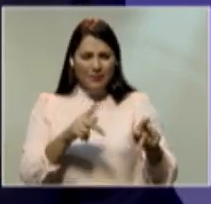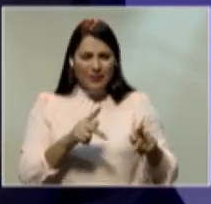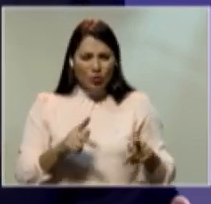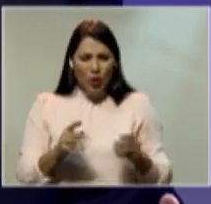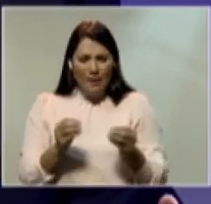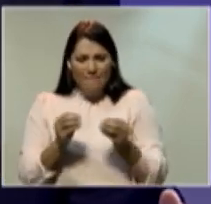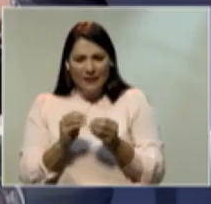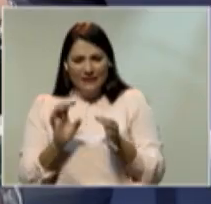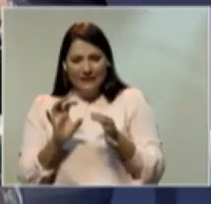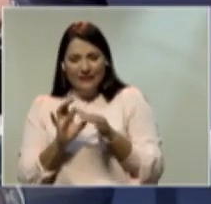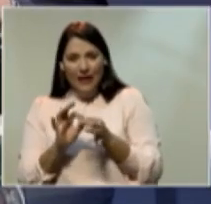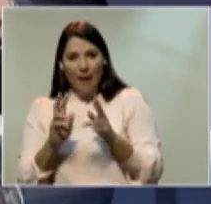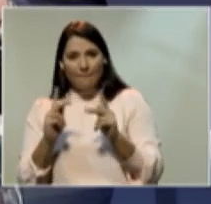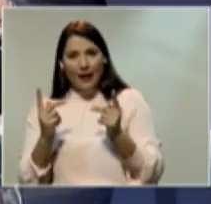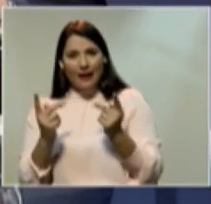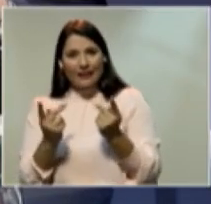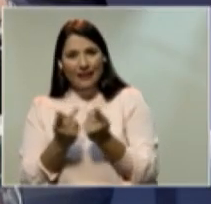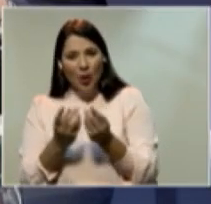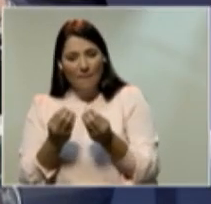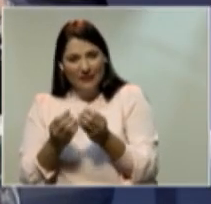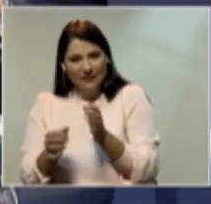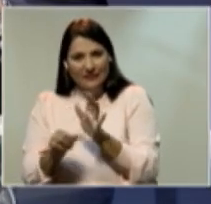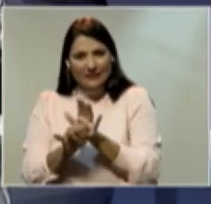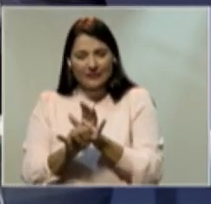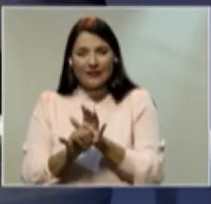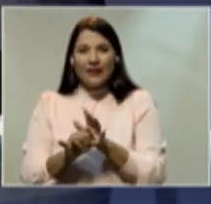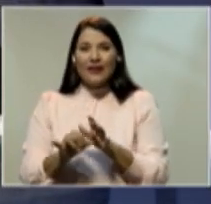muy sólida, una